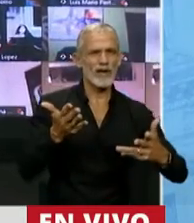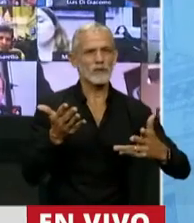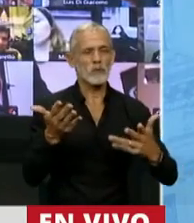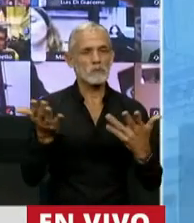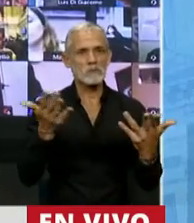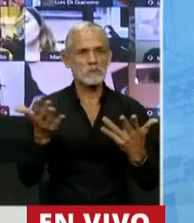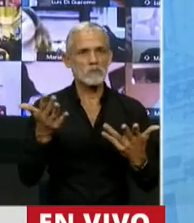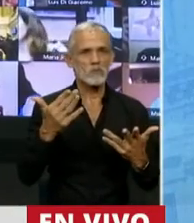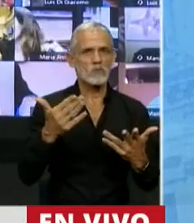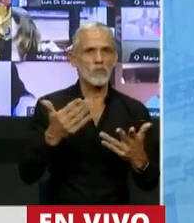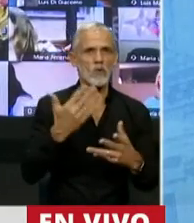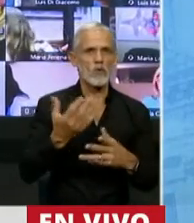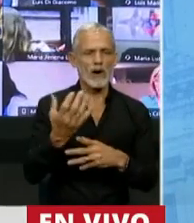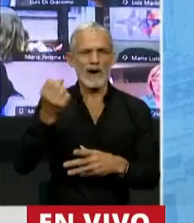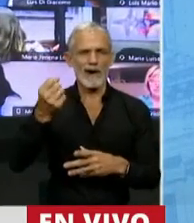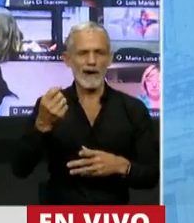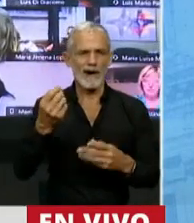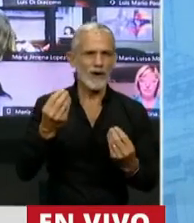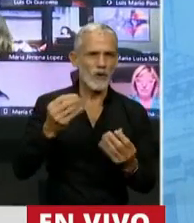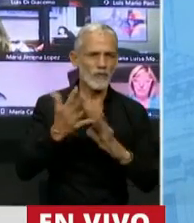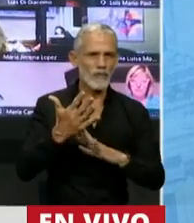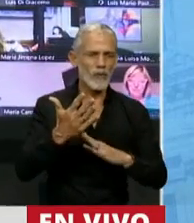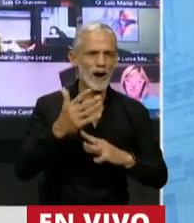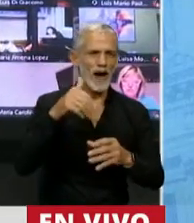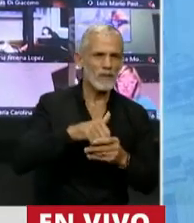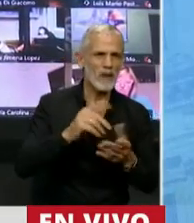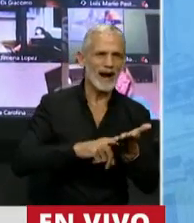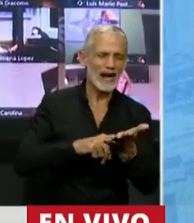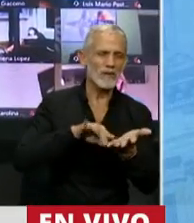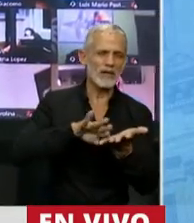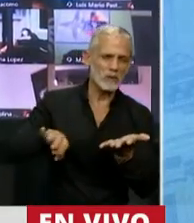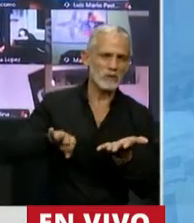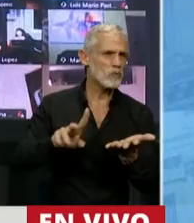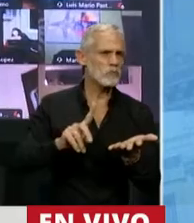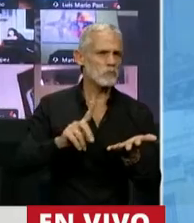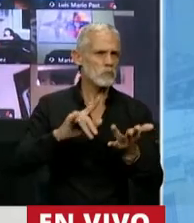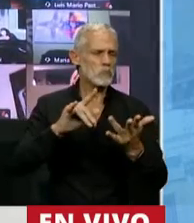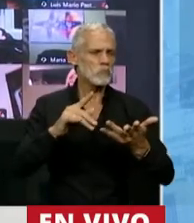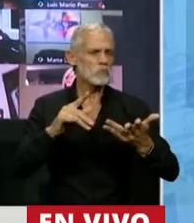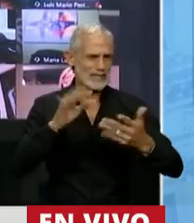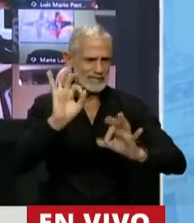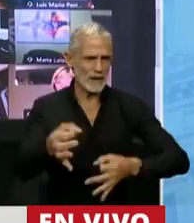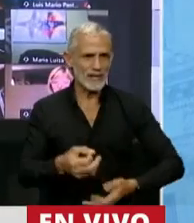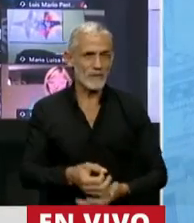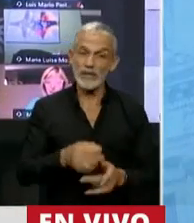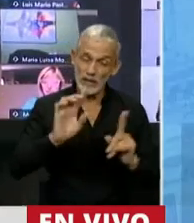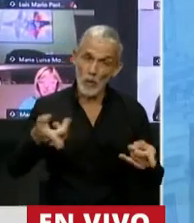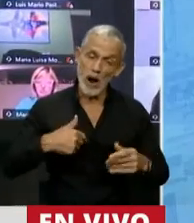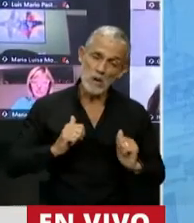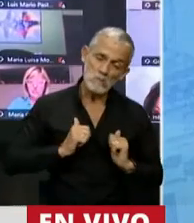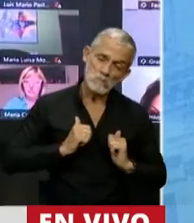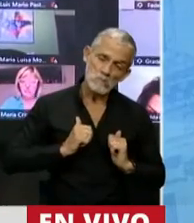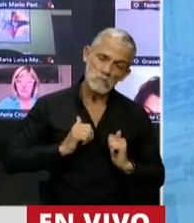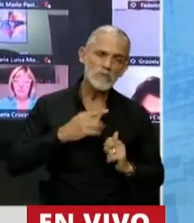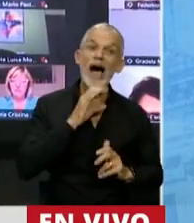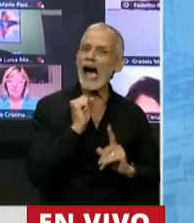obtener los tratamientos de los apartamentos de reglamento y sin embargo escuchamos yo no